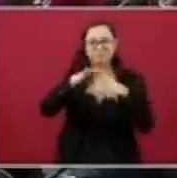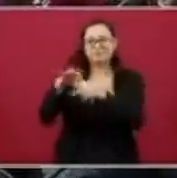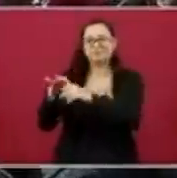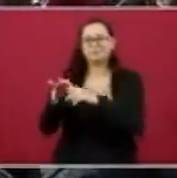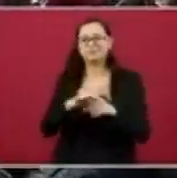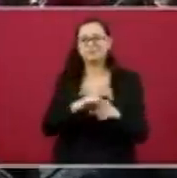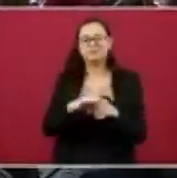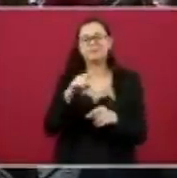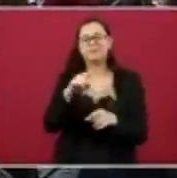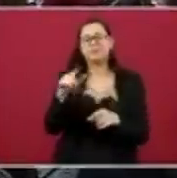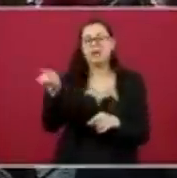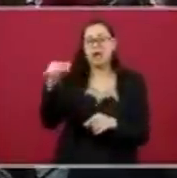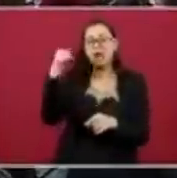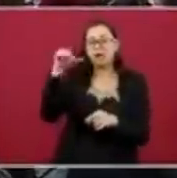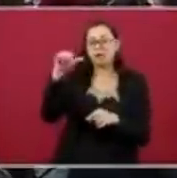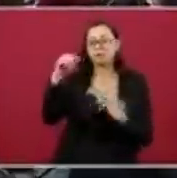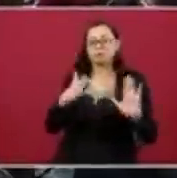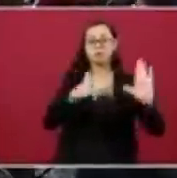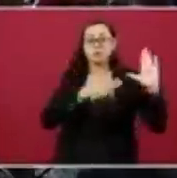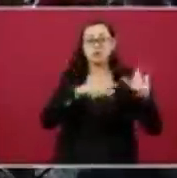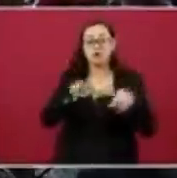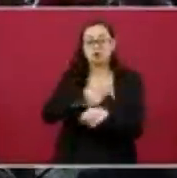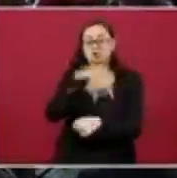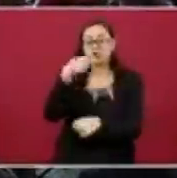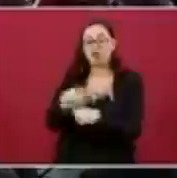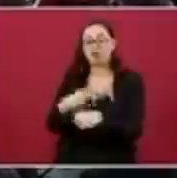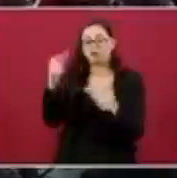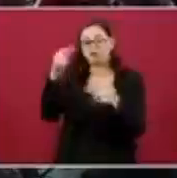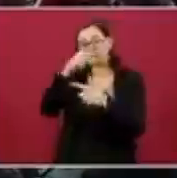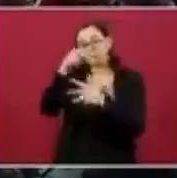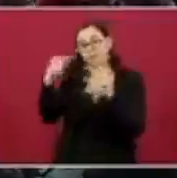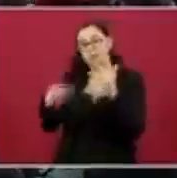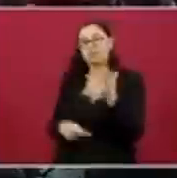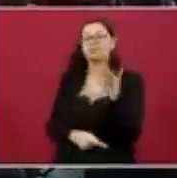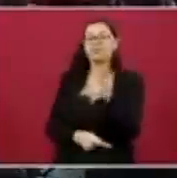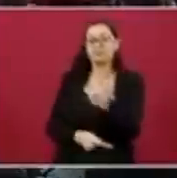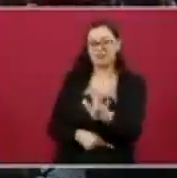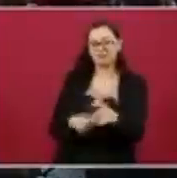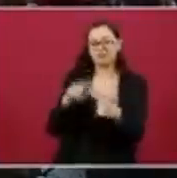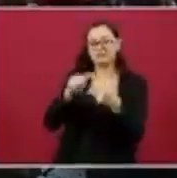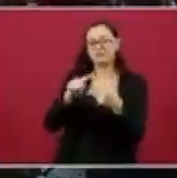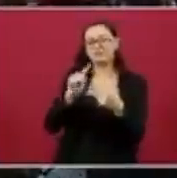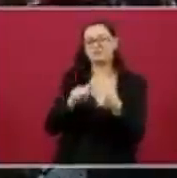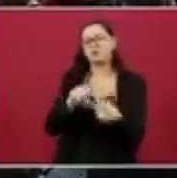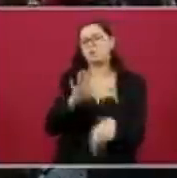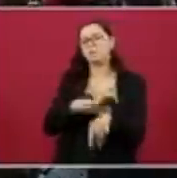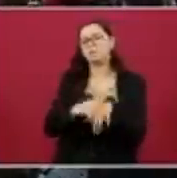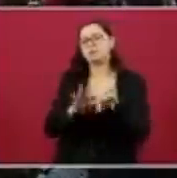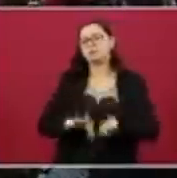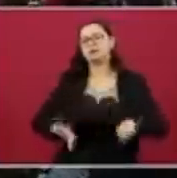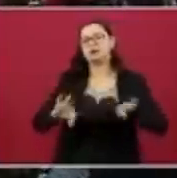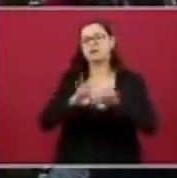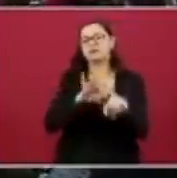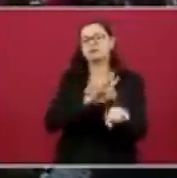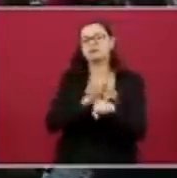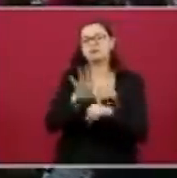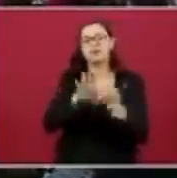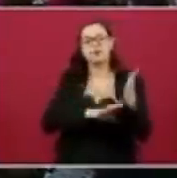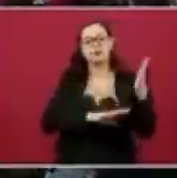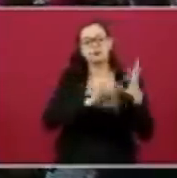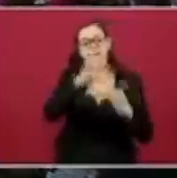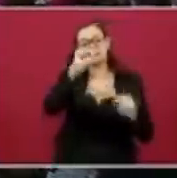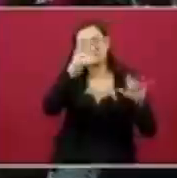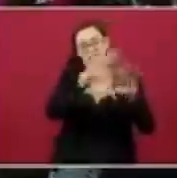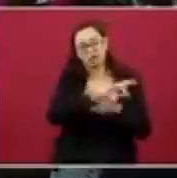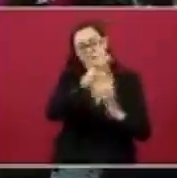señores notarios de 10 puntos. Uno de los más importantes era una reforma constitucional para que